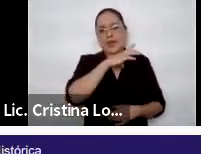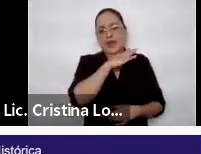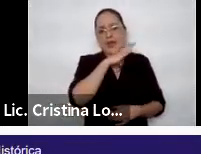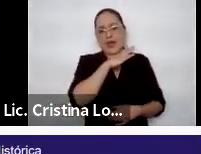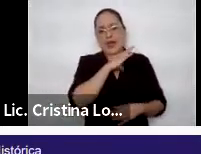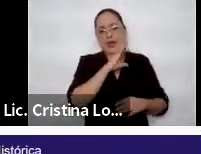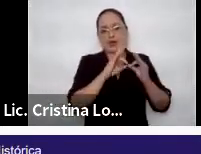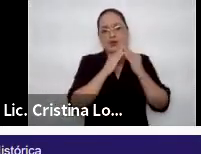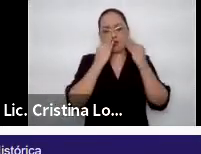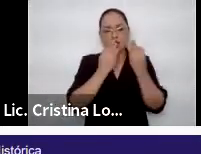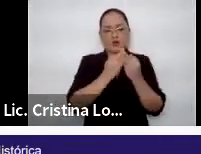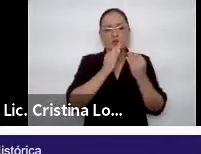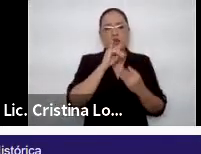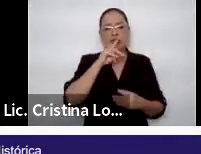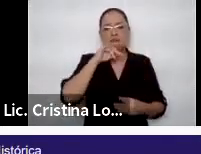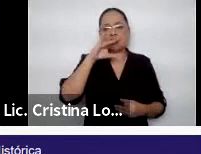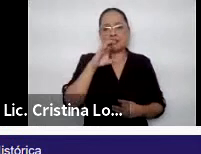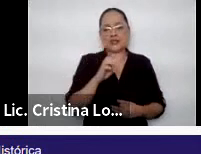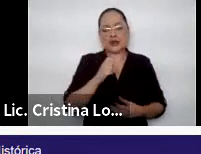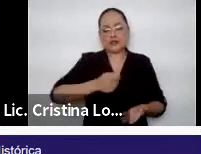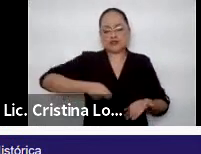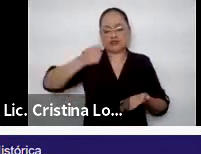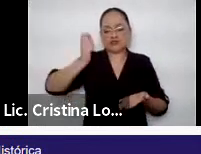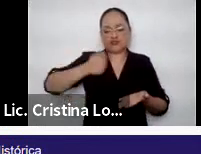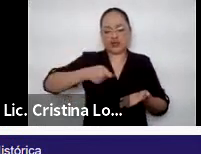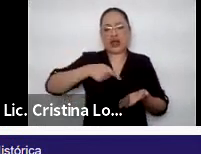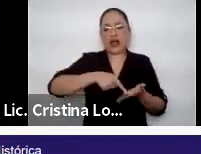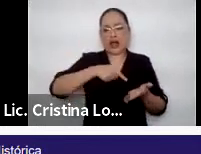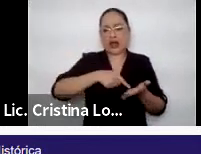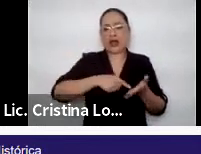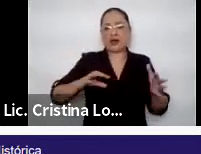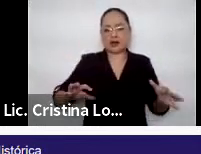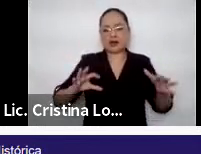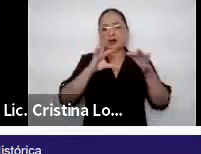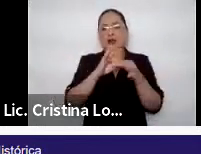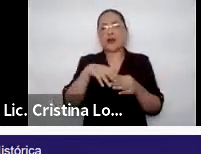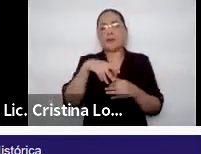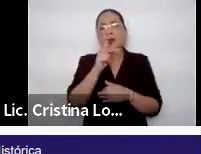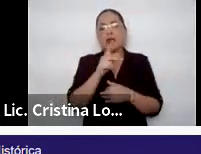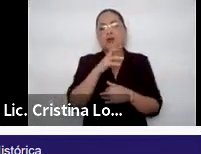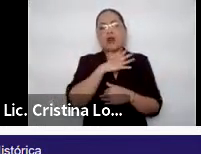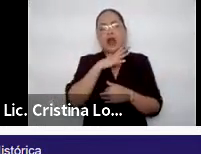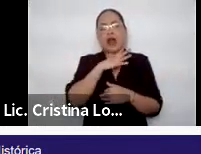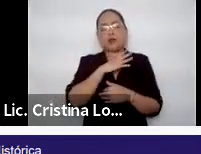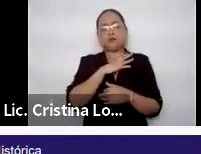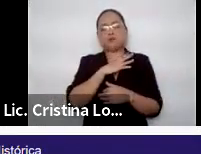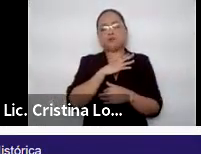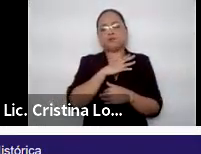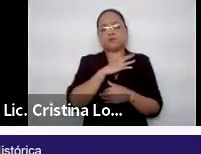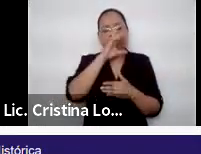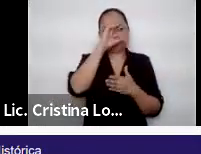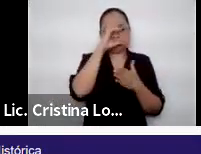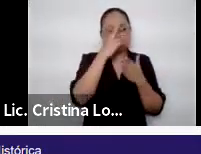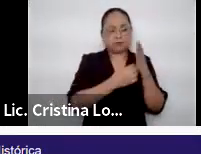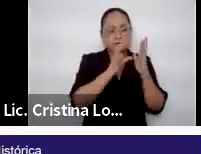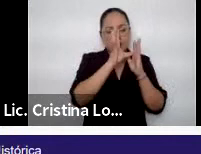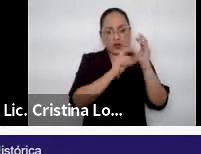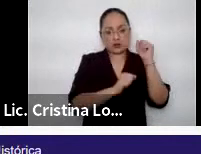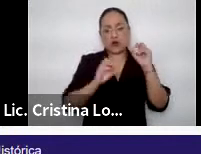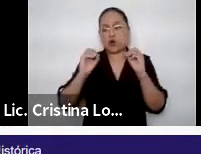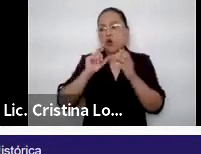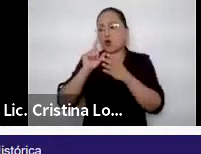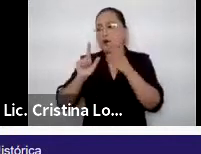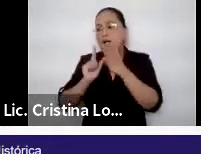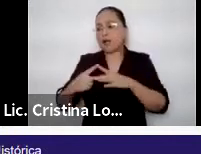de las sentencias, pero que resuelven acciones y controversias constitucionales.